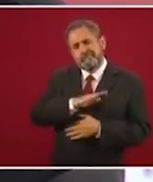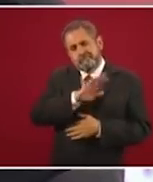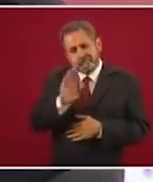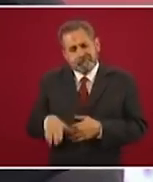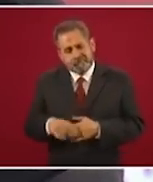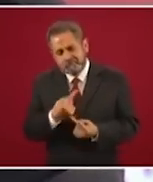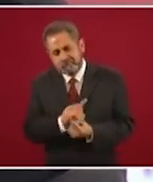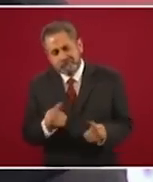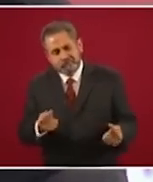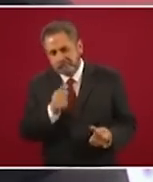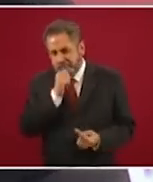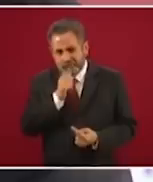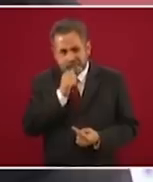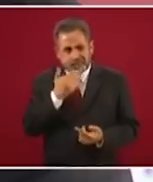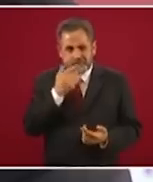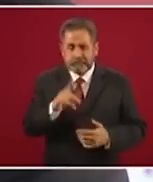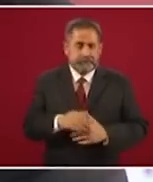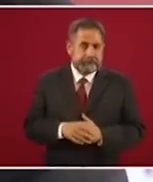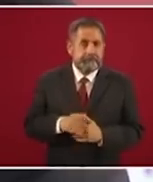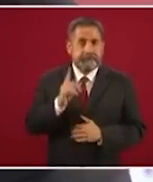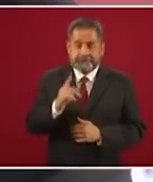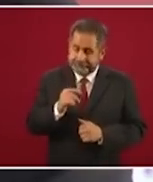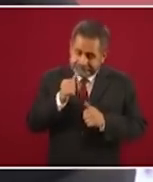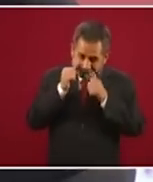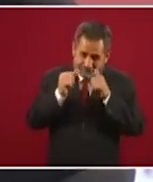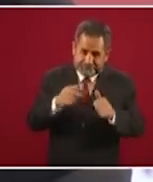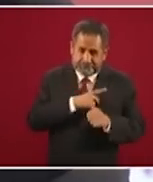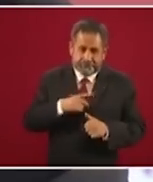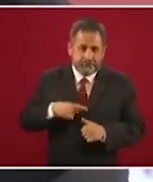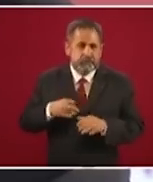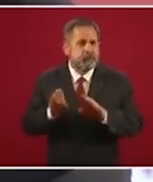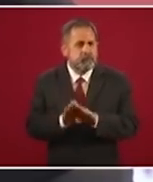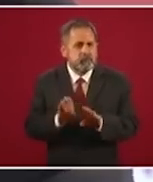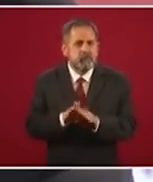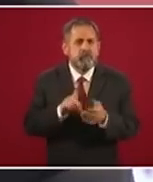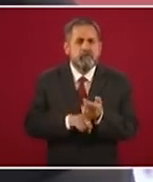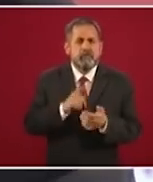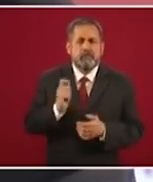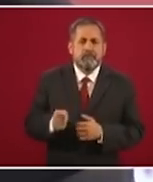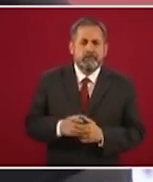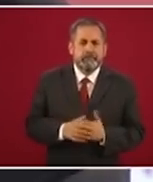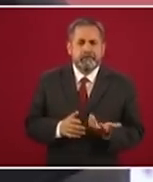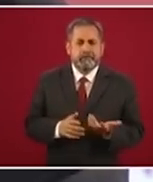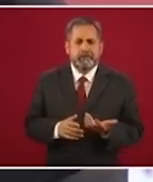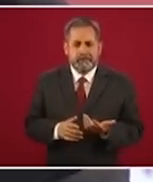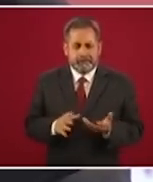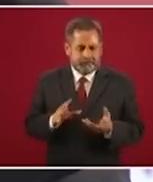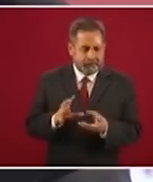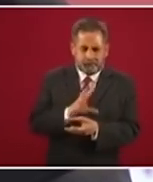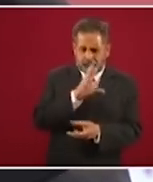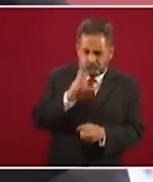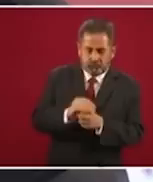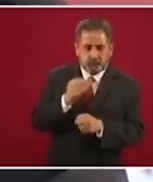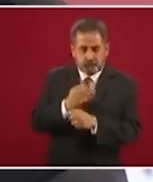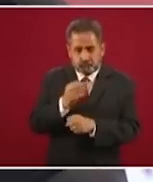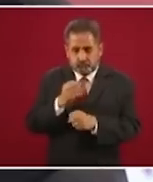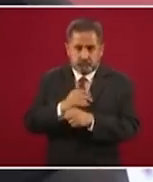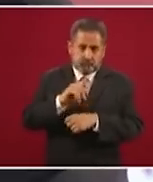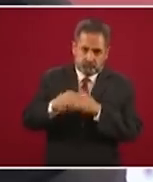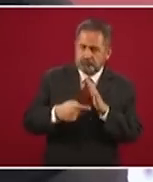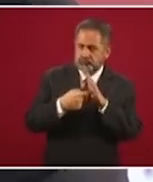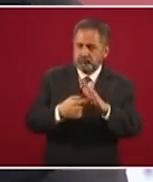atención importante. Tan importante que la forma de resolverlo es totalmente integral, es uno de los